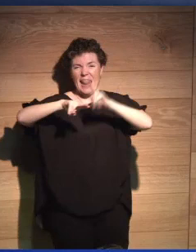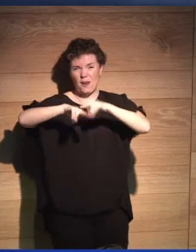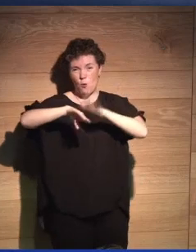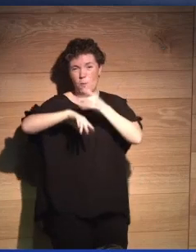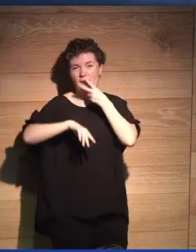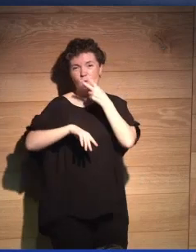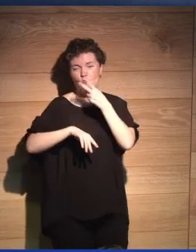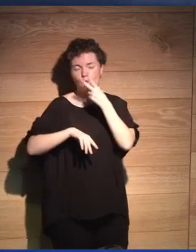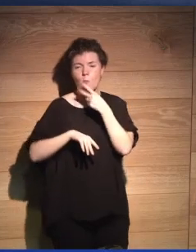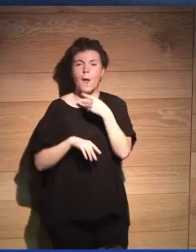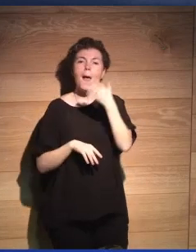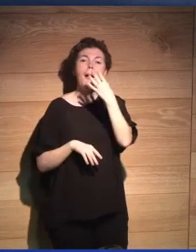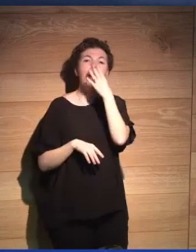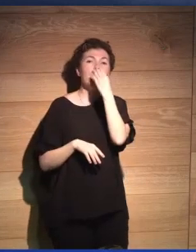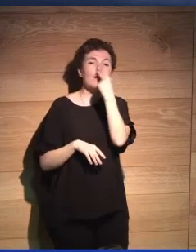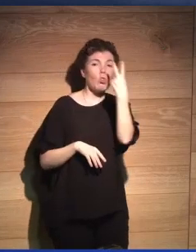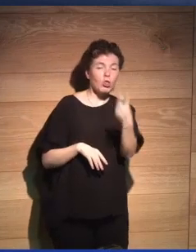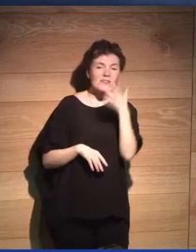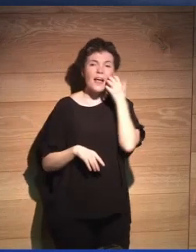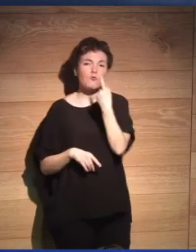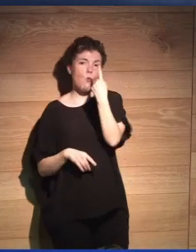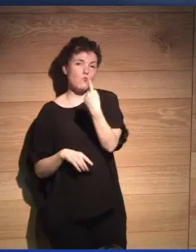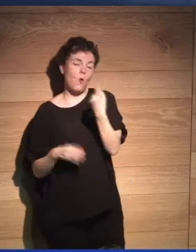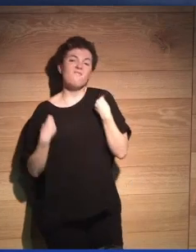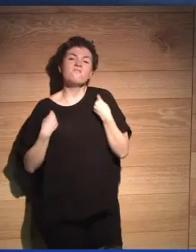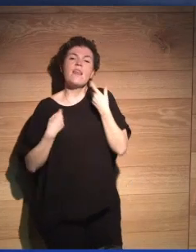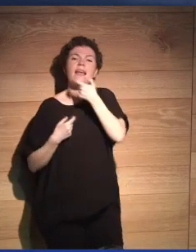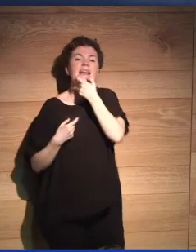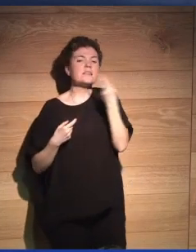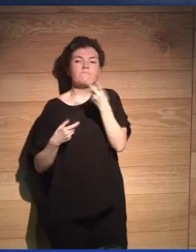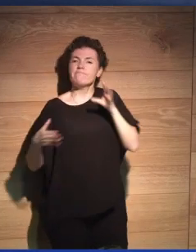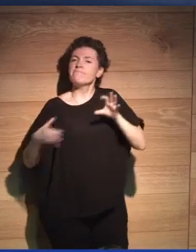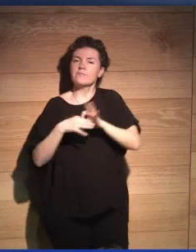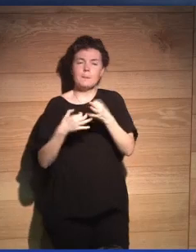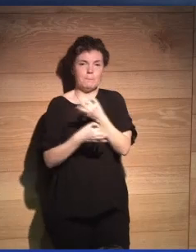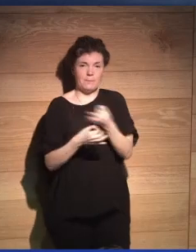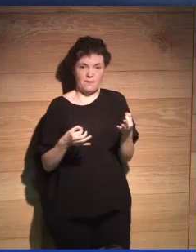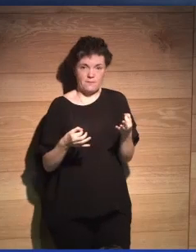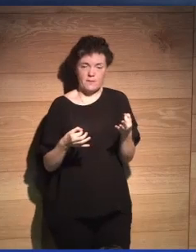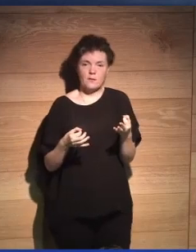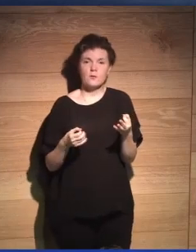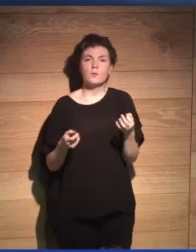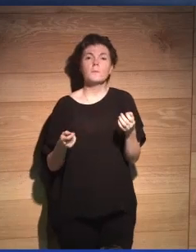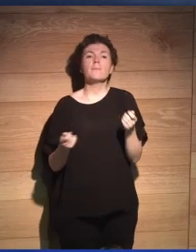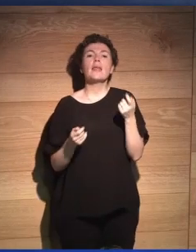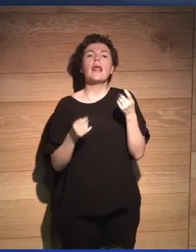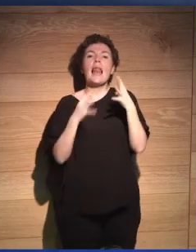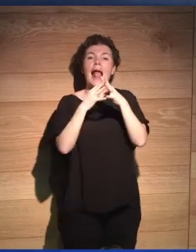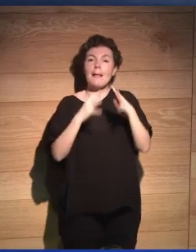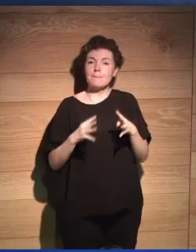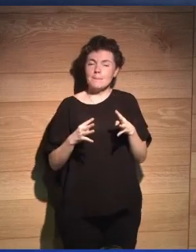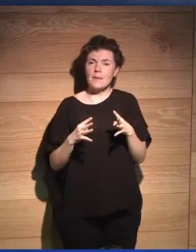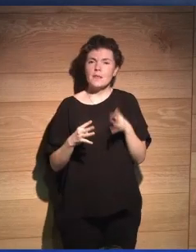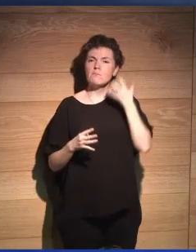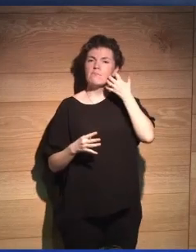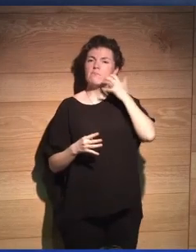2 perros y un gato. La vida inglesa convino a ambos, en particular la campiña, con la excepción,